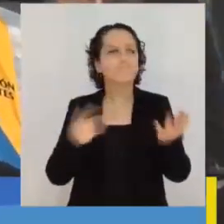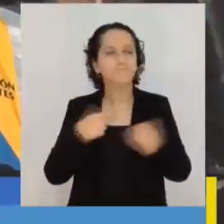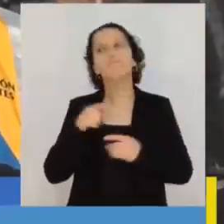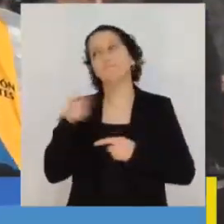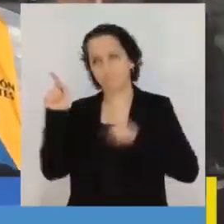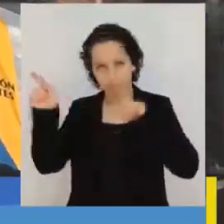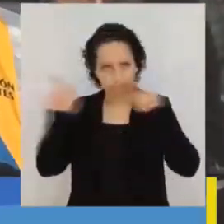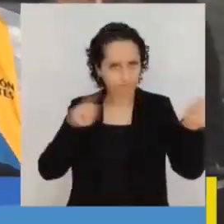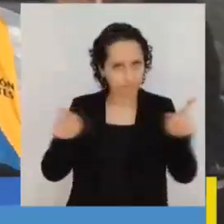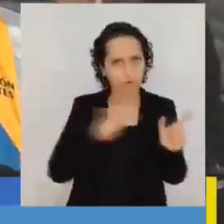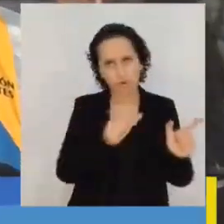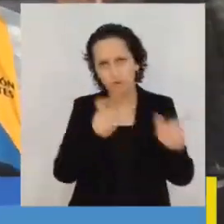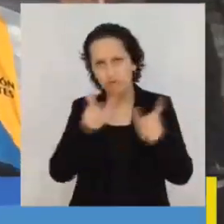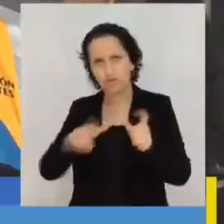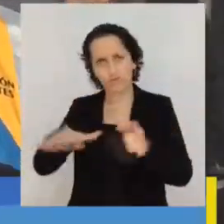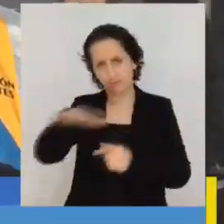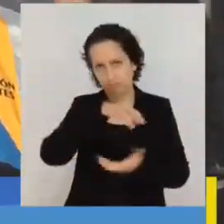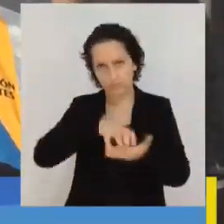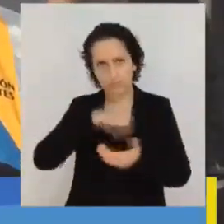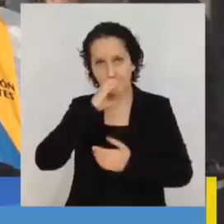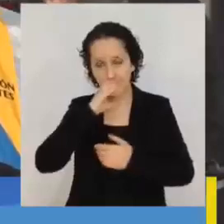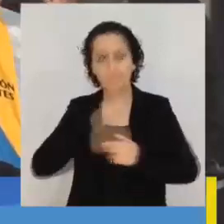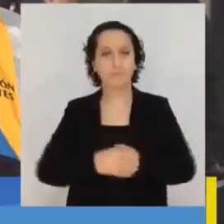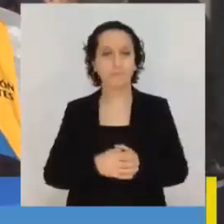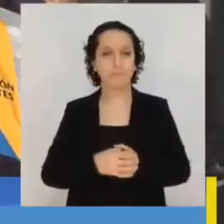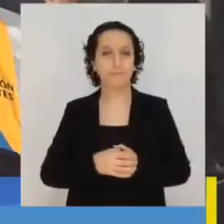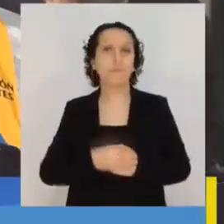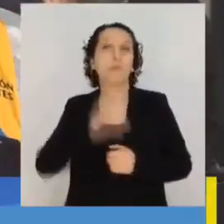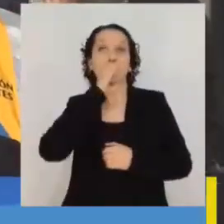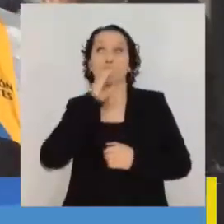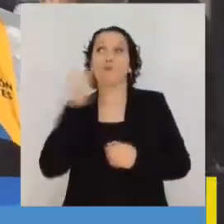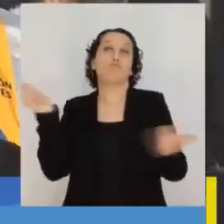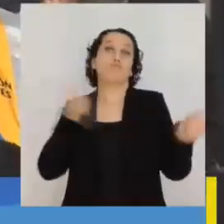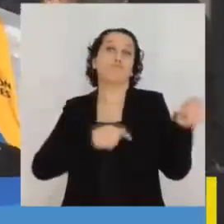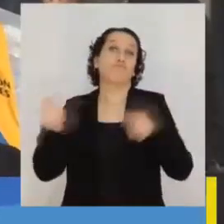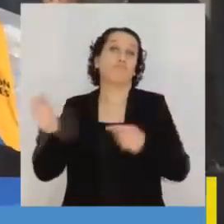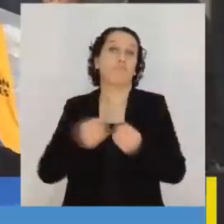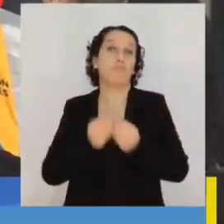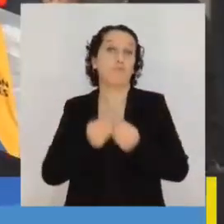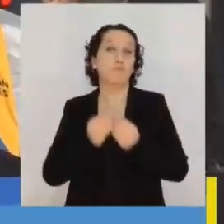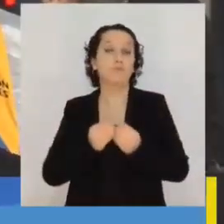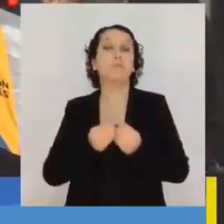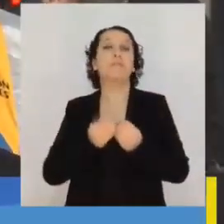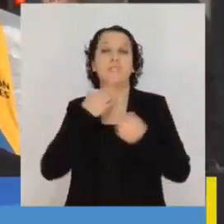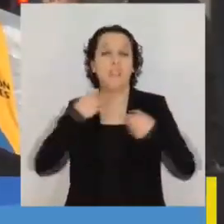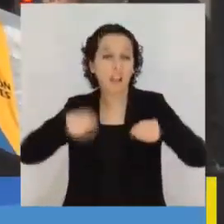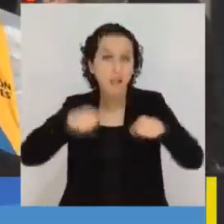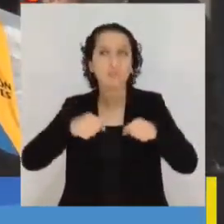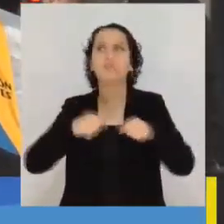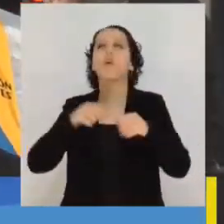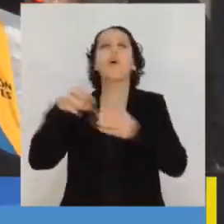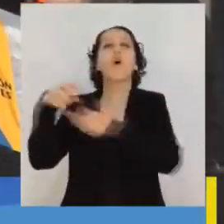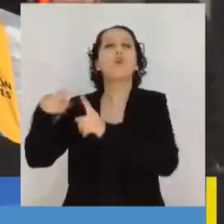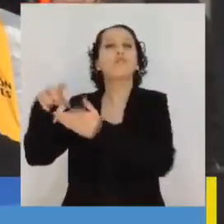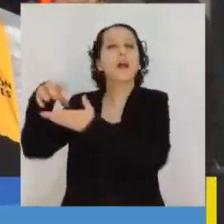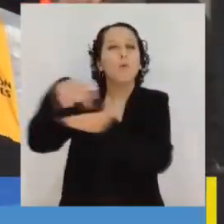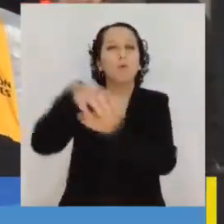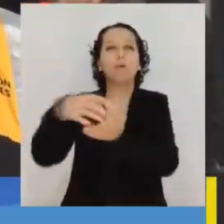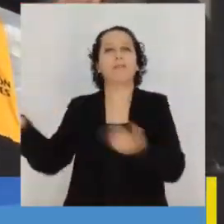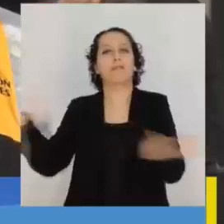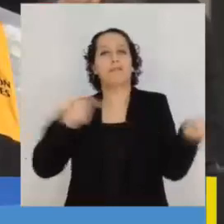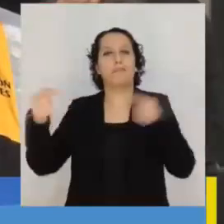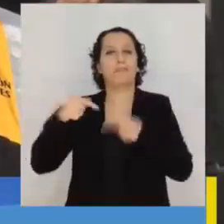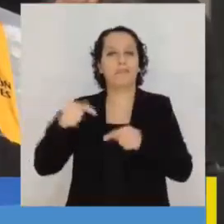fiscalizando distintos puntos de la comuna. Sabemos que Concepción concentra un gran número de afluencias de vehículos de distintas comunas. Por lo tanto,